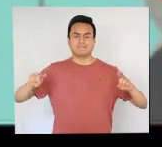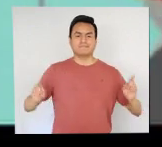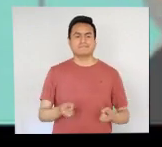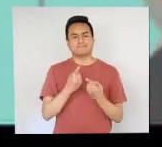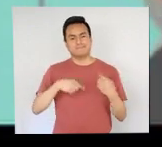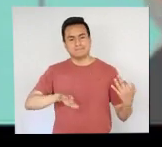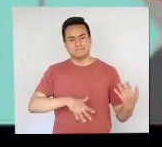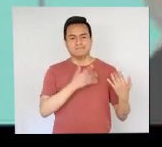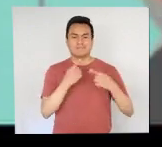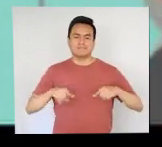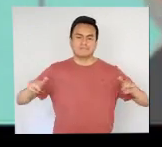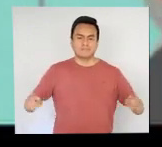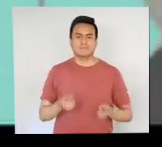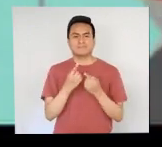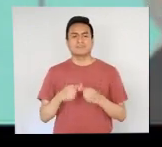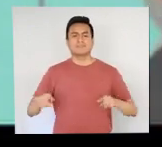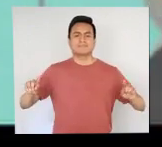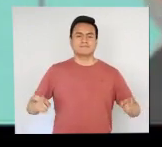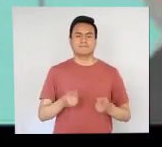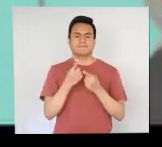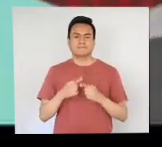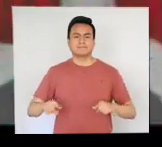¡Tendré! ¡Bien, que la doña! ¡Bien,